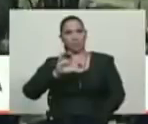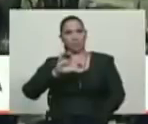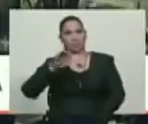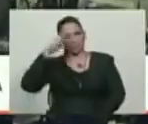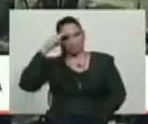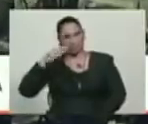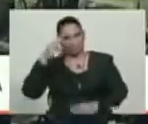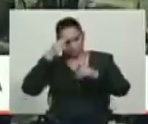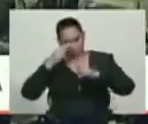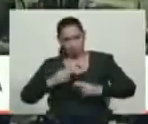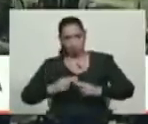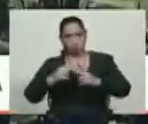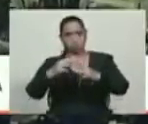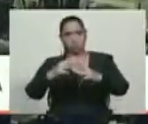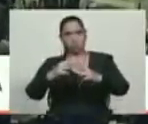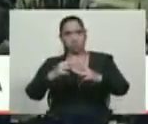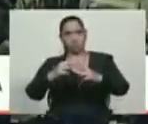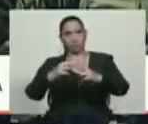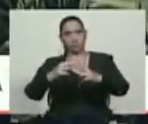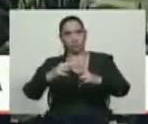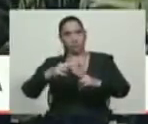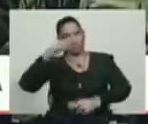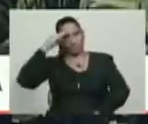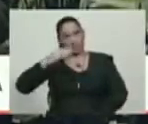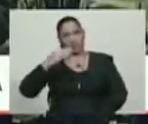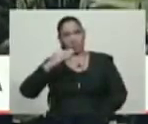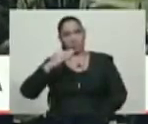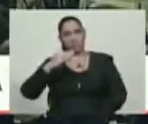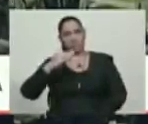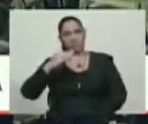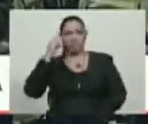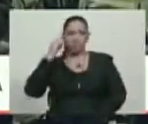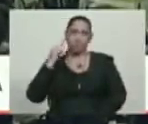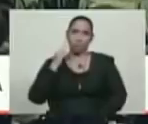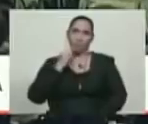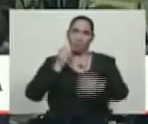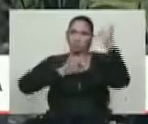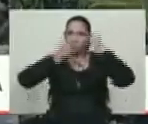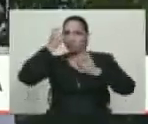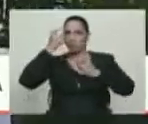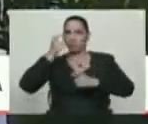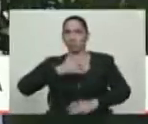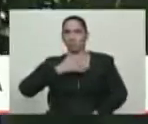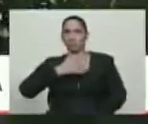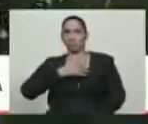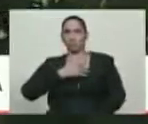militares del honor, militares bolivarianos